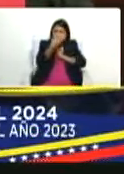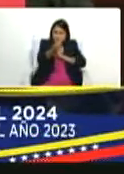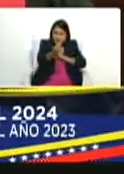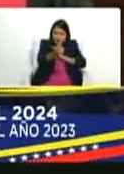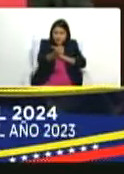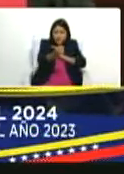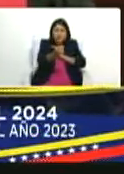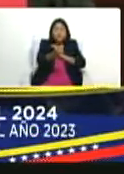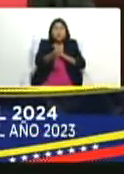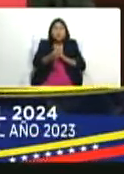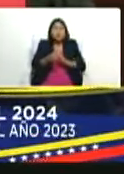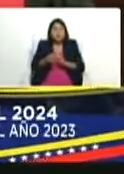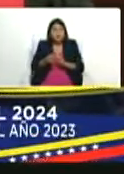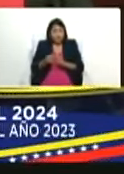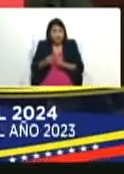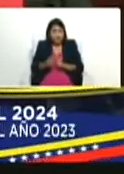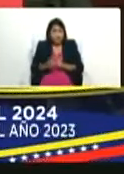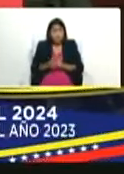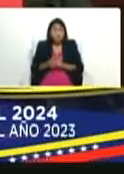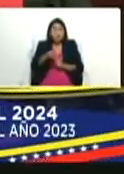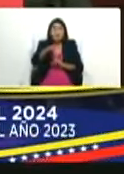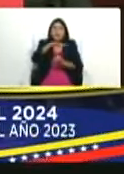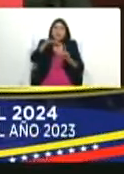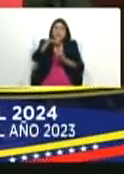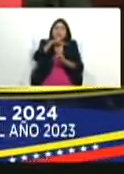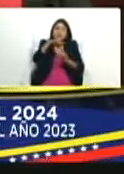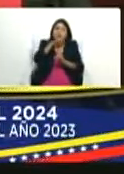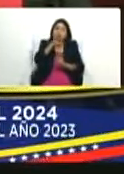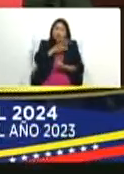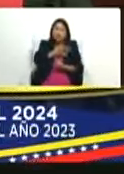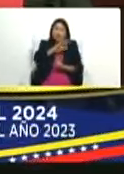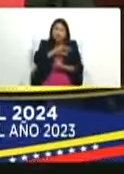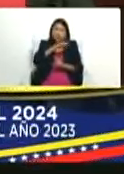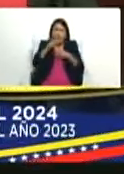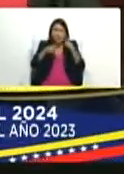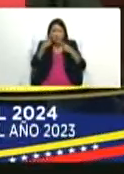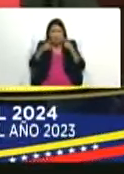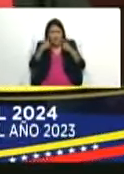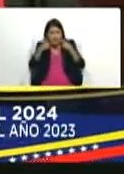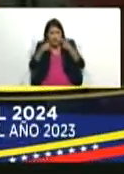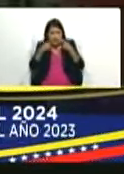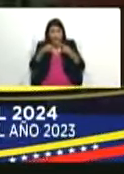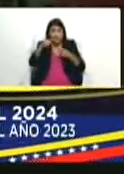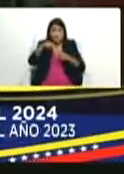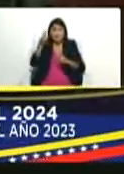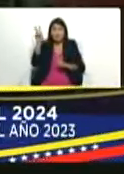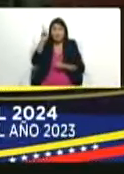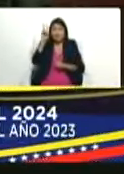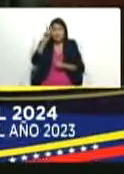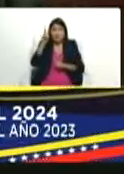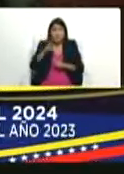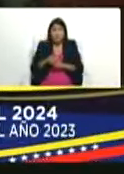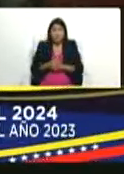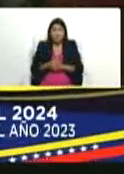aspectos de la situación sociopolítica de nuestro país.